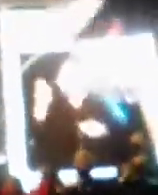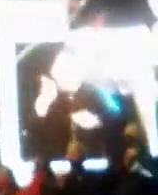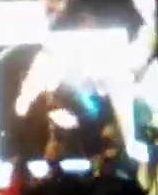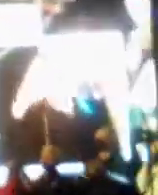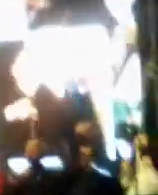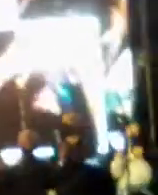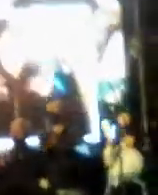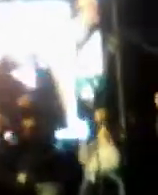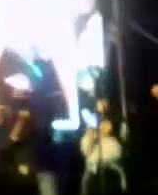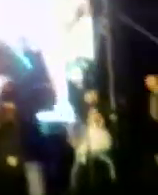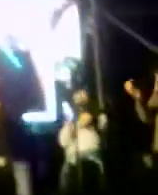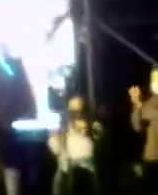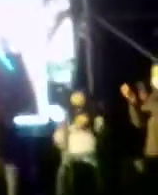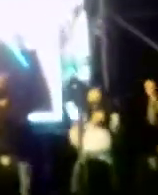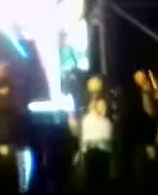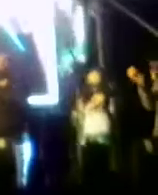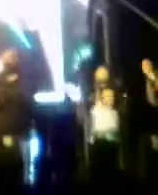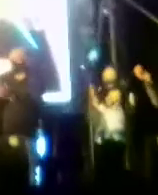popular!